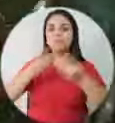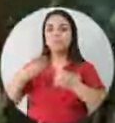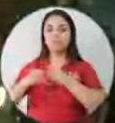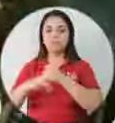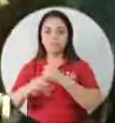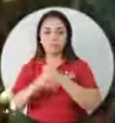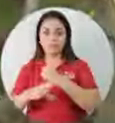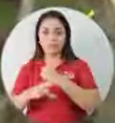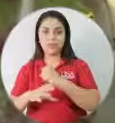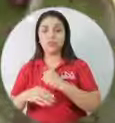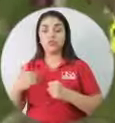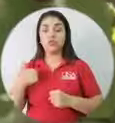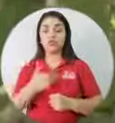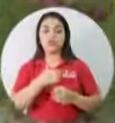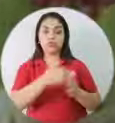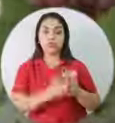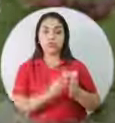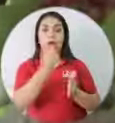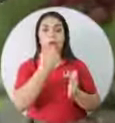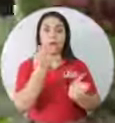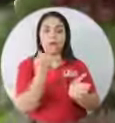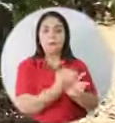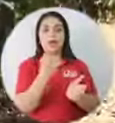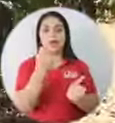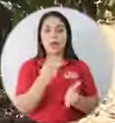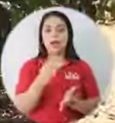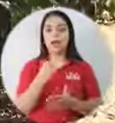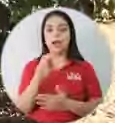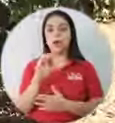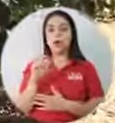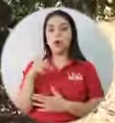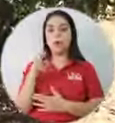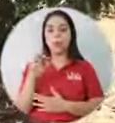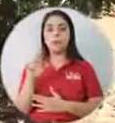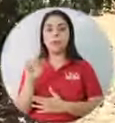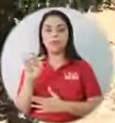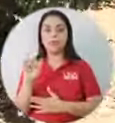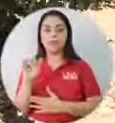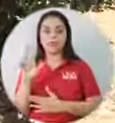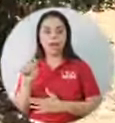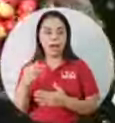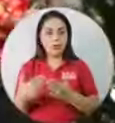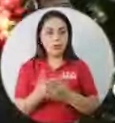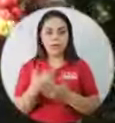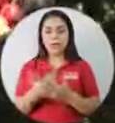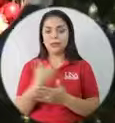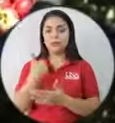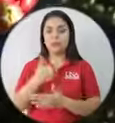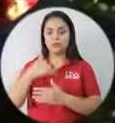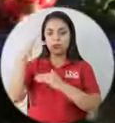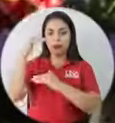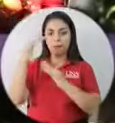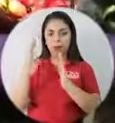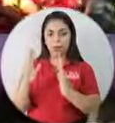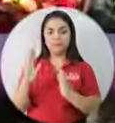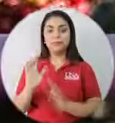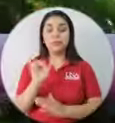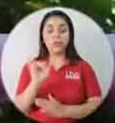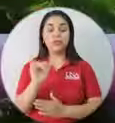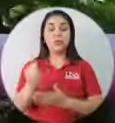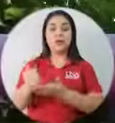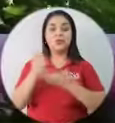de mercadeo, inclusive hicimos una renovación de marca general de la cooperativa, actualizamos nuestros empaques y esto nos